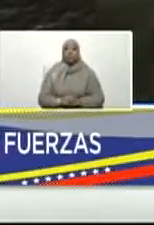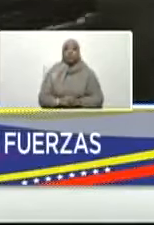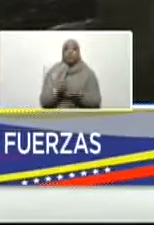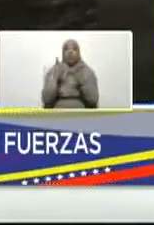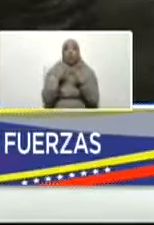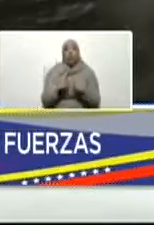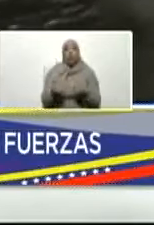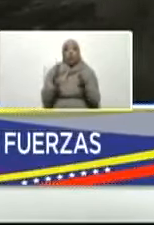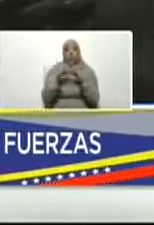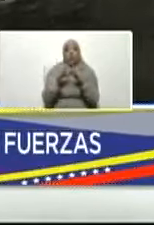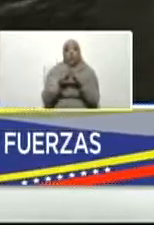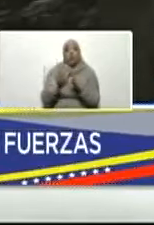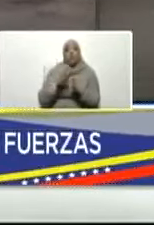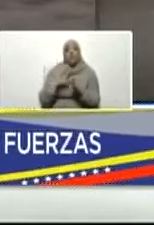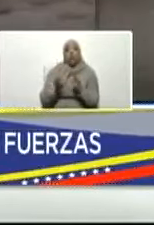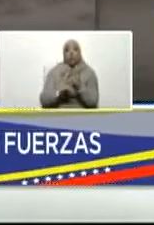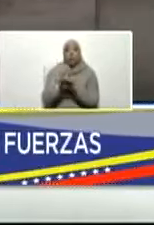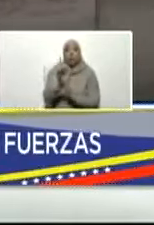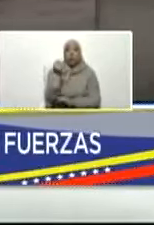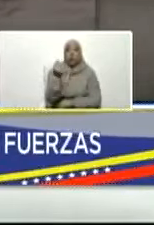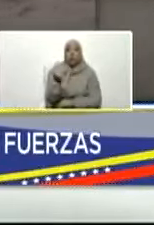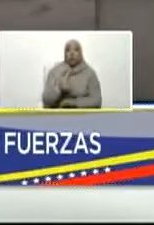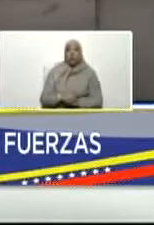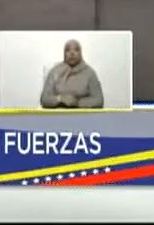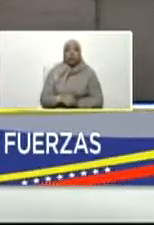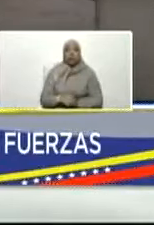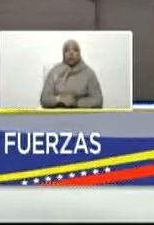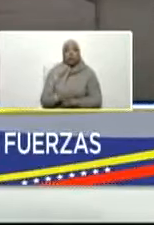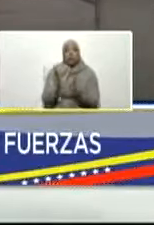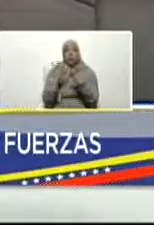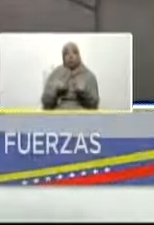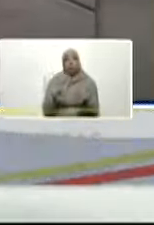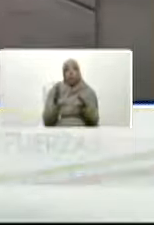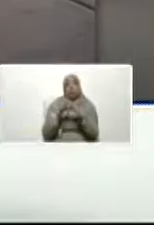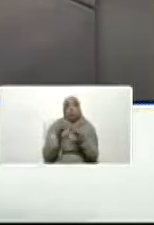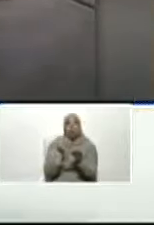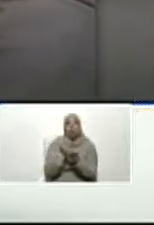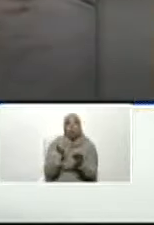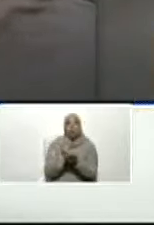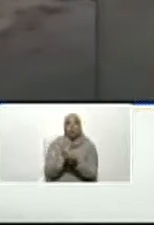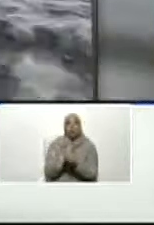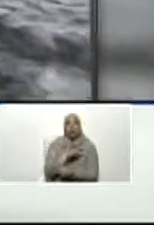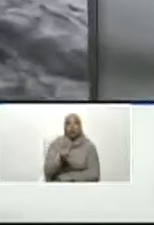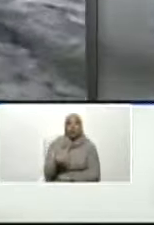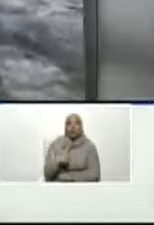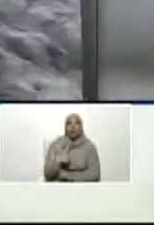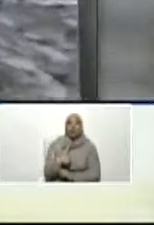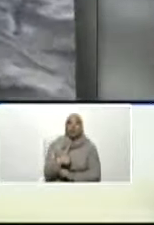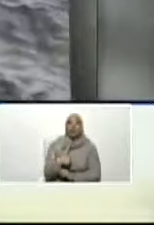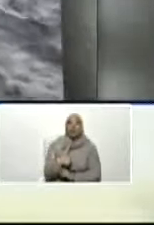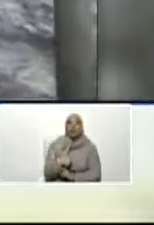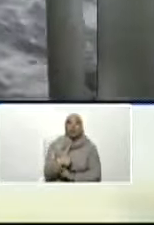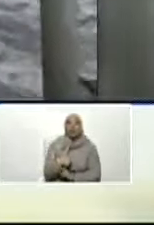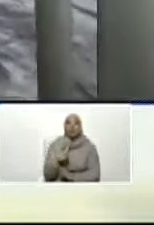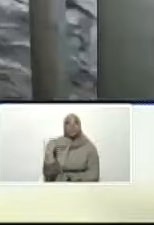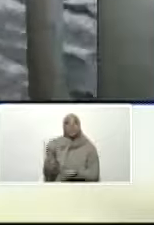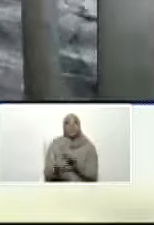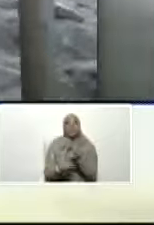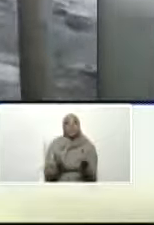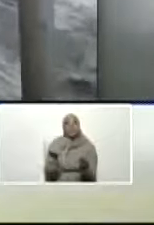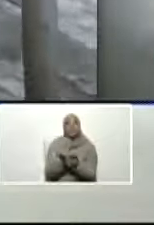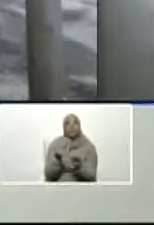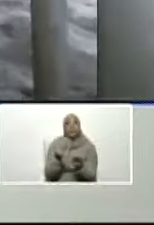¿Cuántas casas se pueden recuperar? ¿Cuántas casas hay que construir nuevas? Como hicimos en